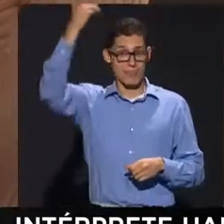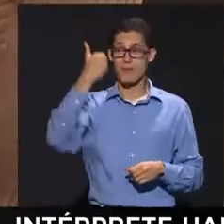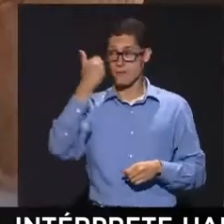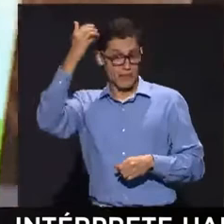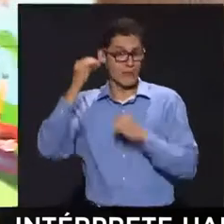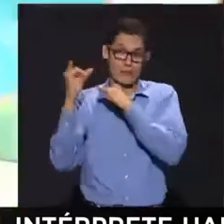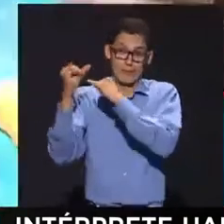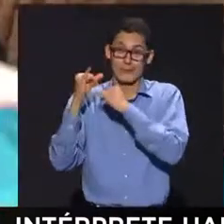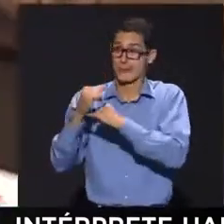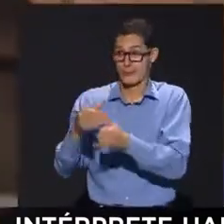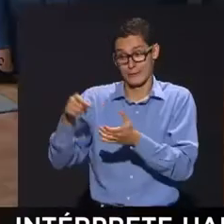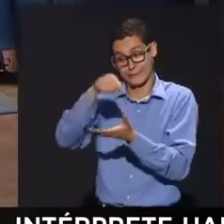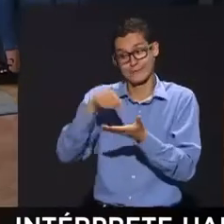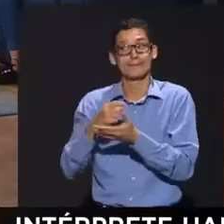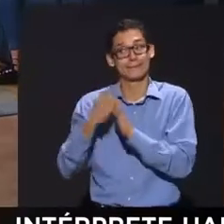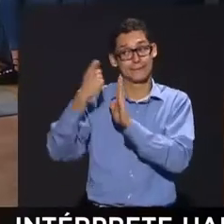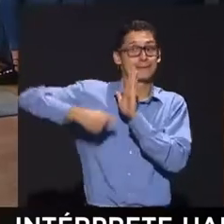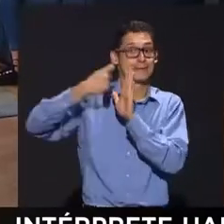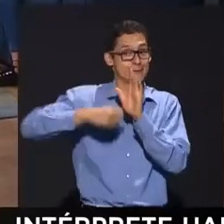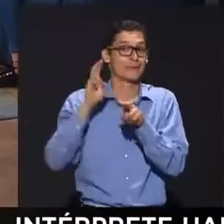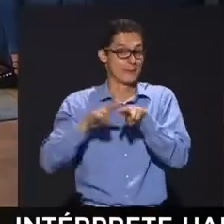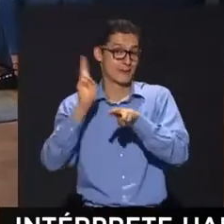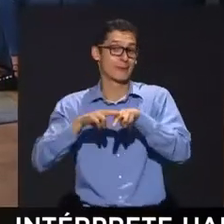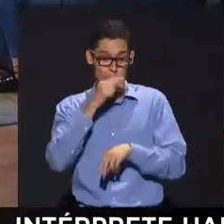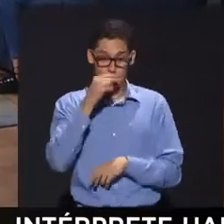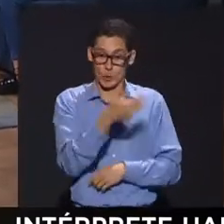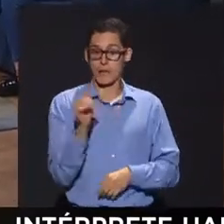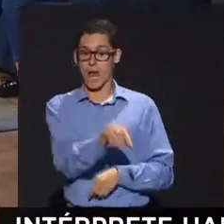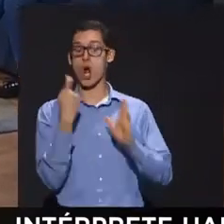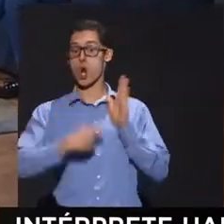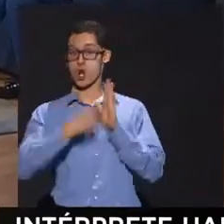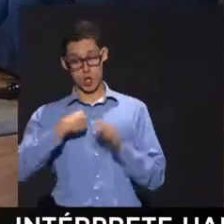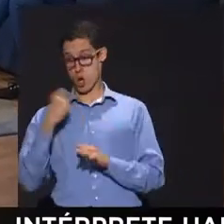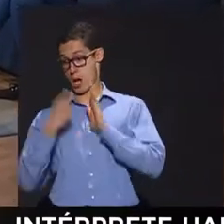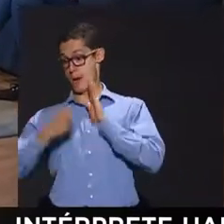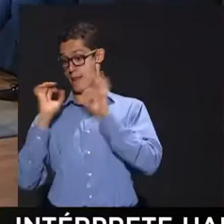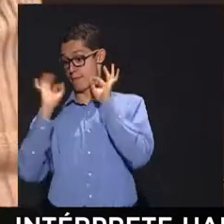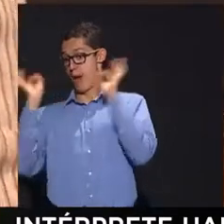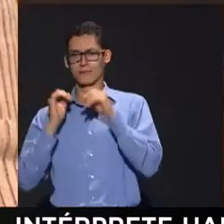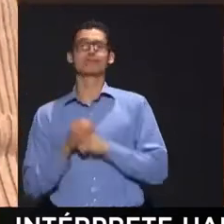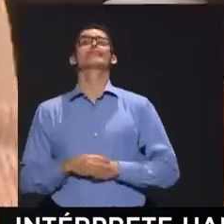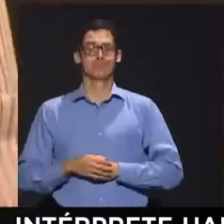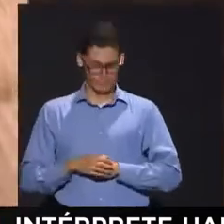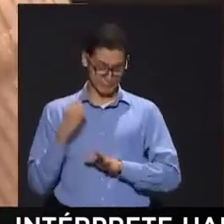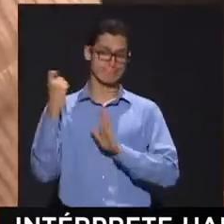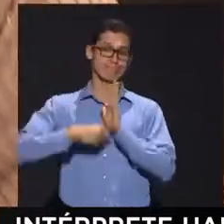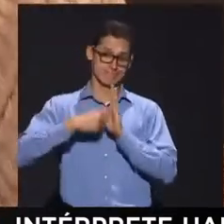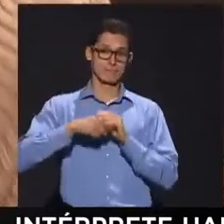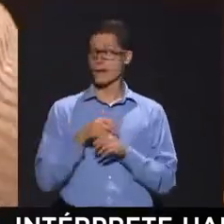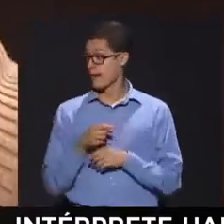veces regularnos. Y nos presenta alternativas como poder hablar con alguien,